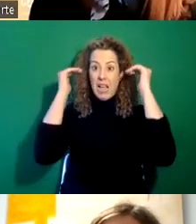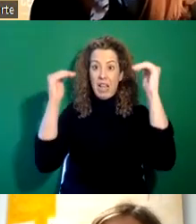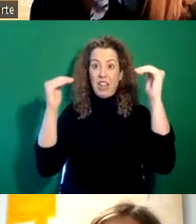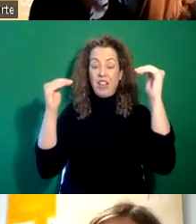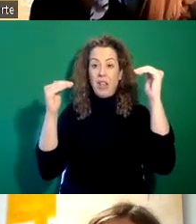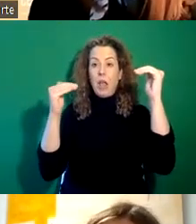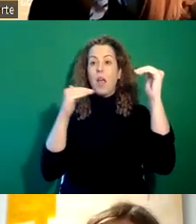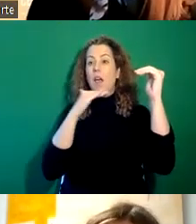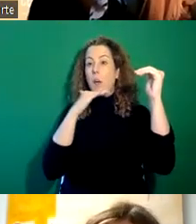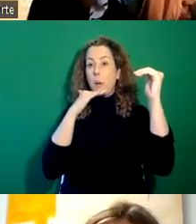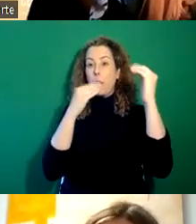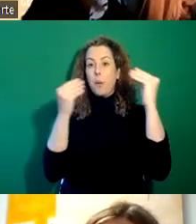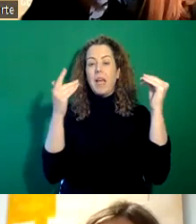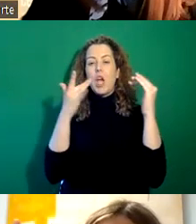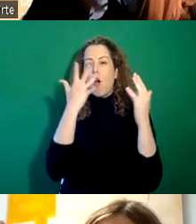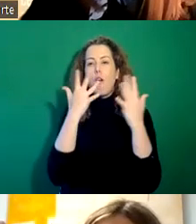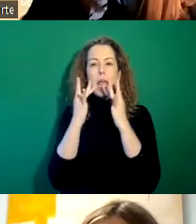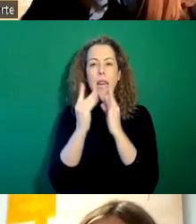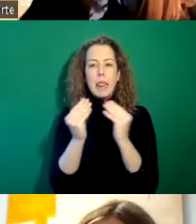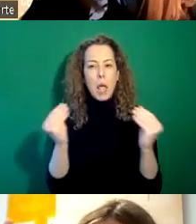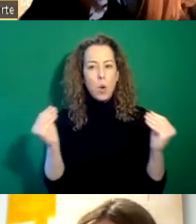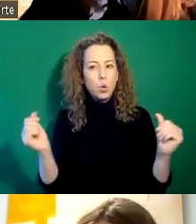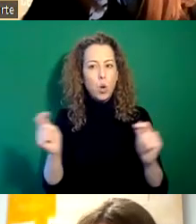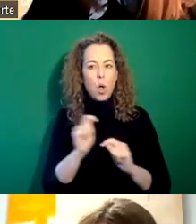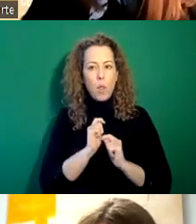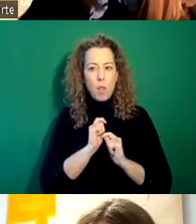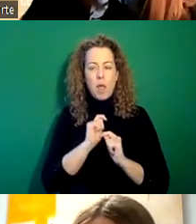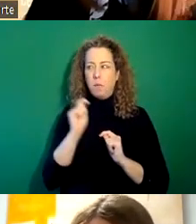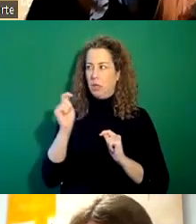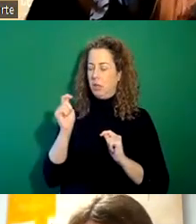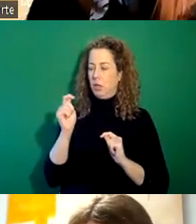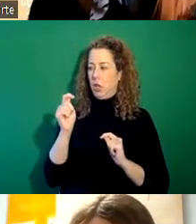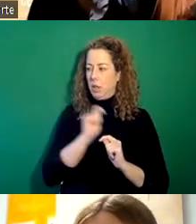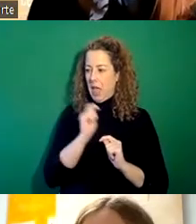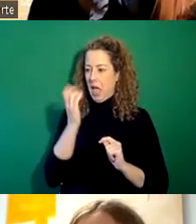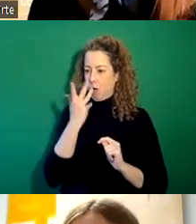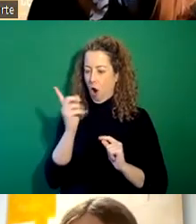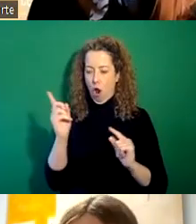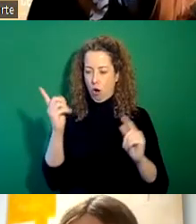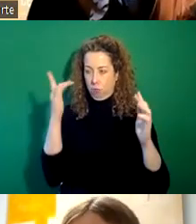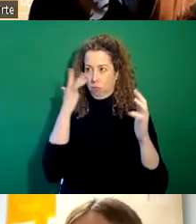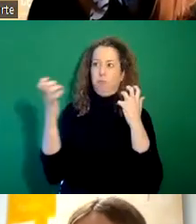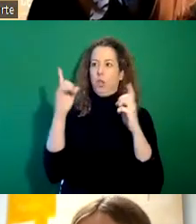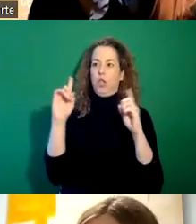beige, pero son colores muy neutros que el residente no era capaz de diferenciarlo. En muchas calles, por ejemplo,